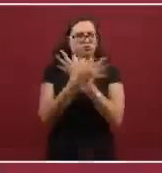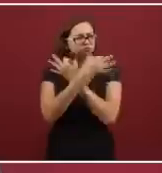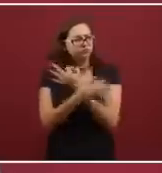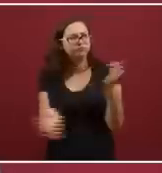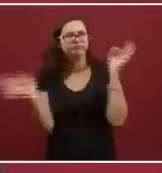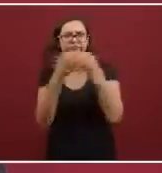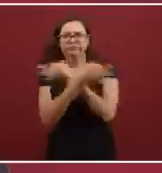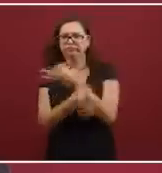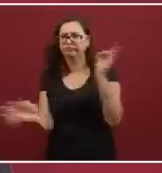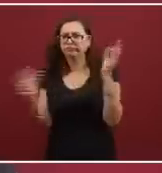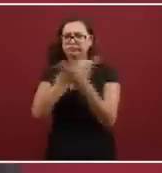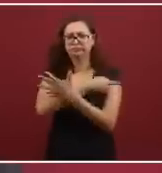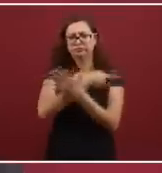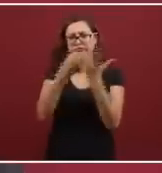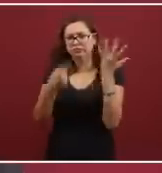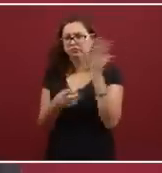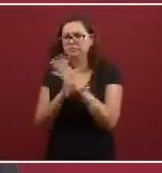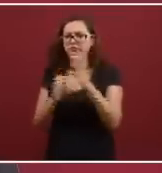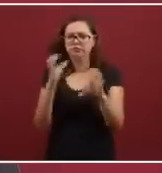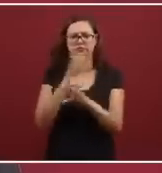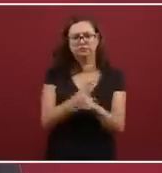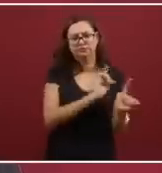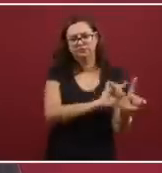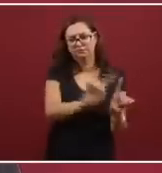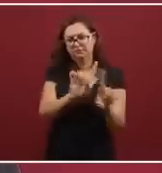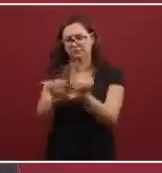conocer todas estas cosas.